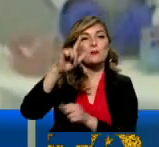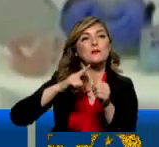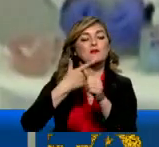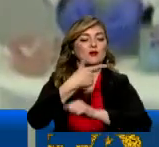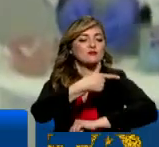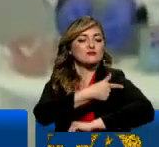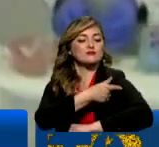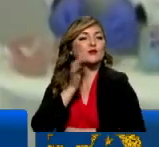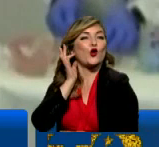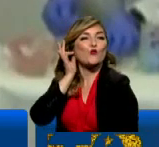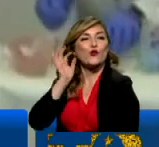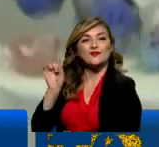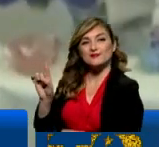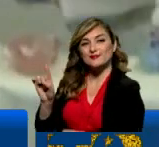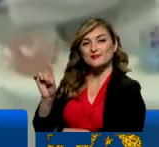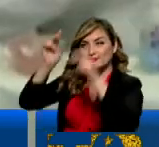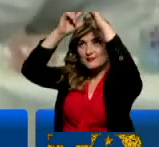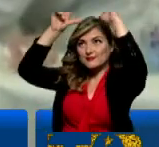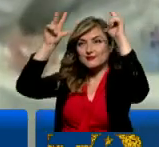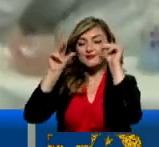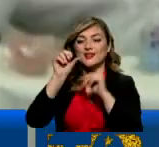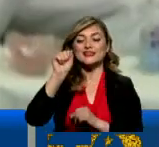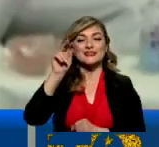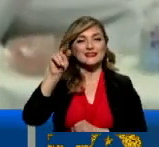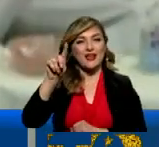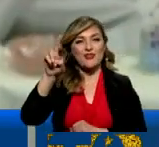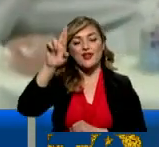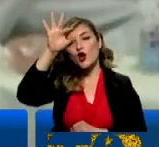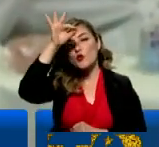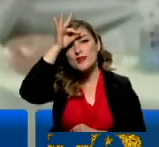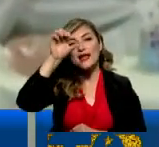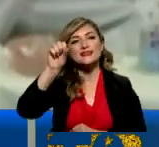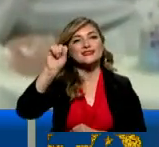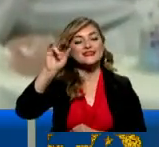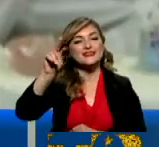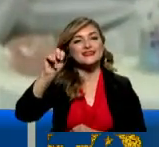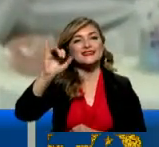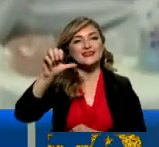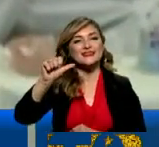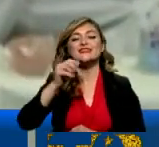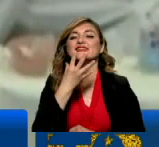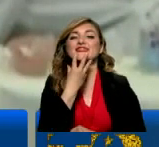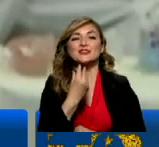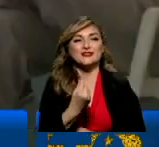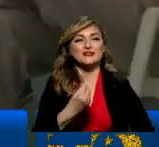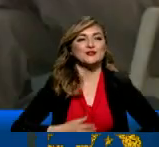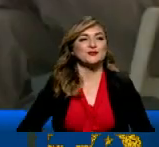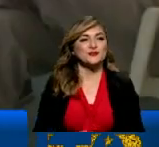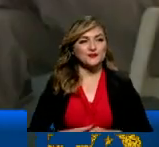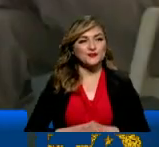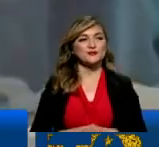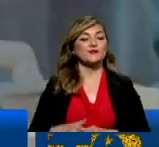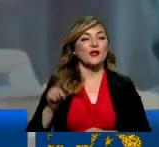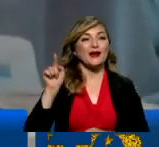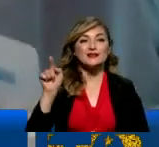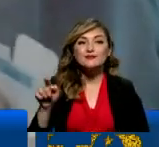la dosis fue Sandra Lindsay, una enfermera de la unidad de cuidados intensivos del Hospital Judío de Long Island en Nueva York. Desde